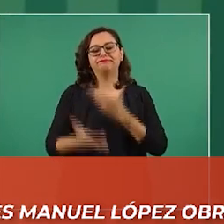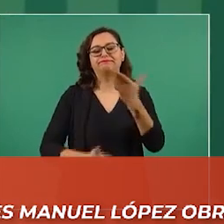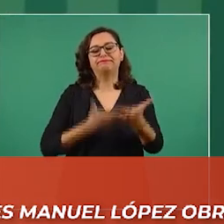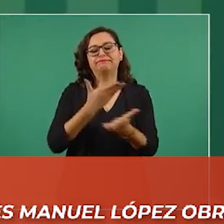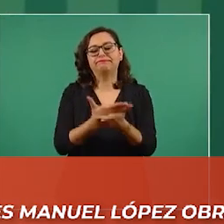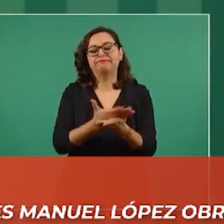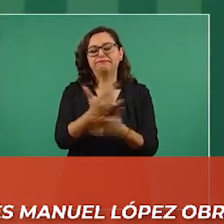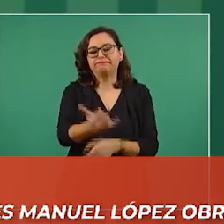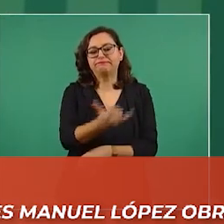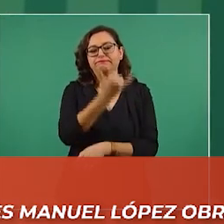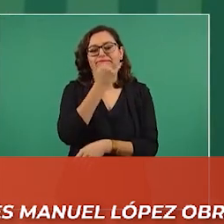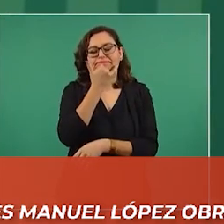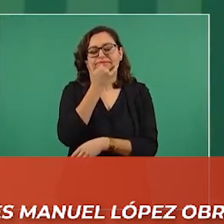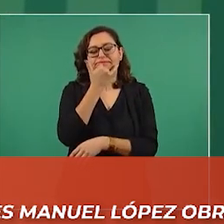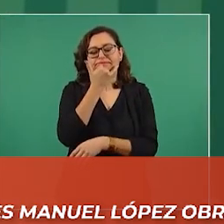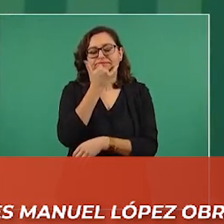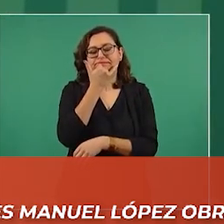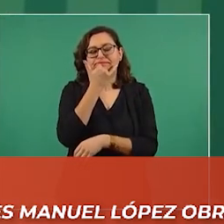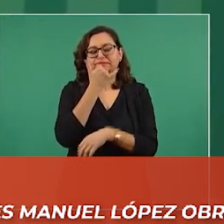están